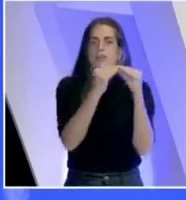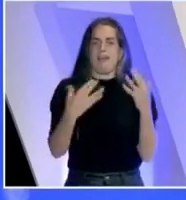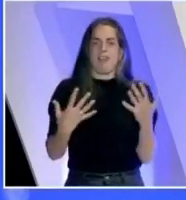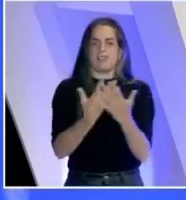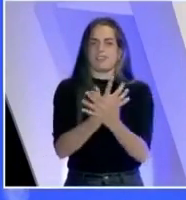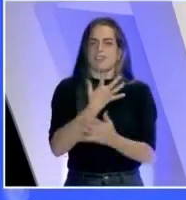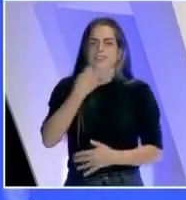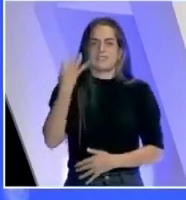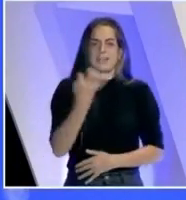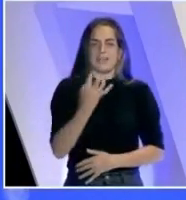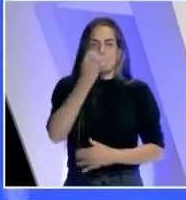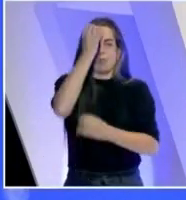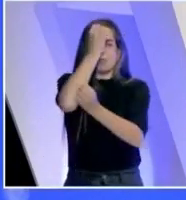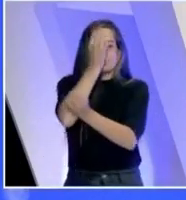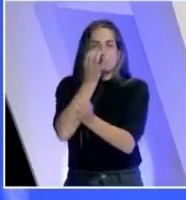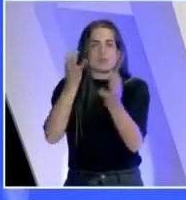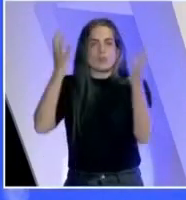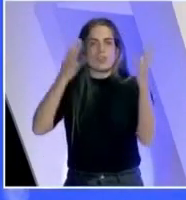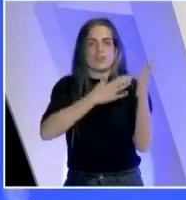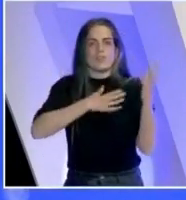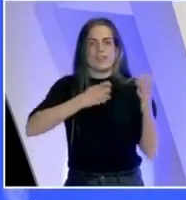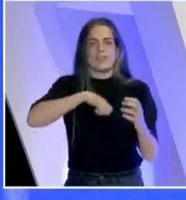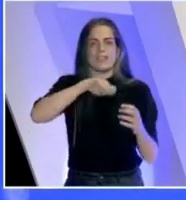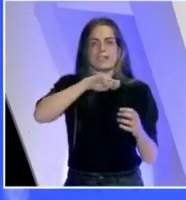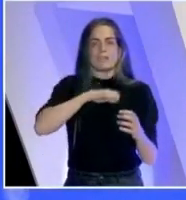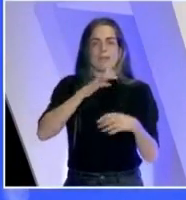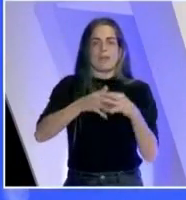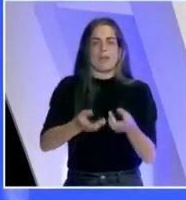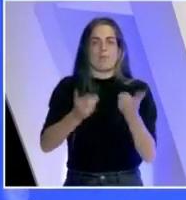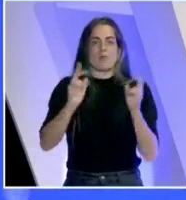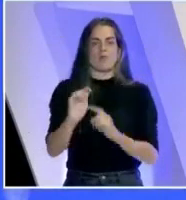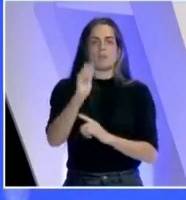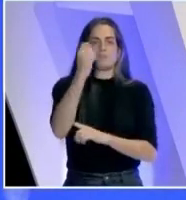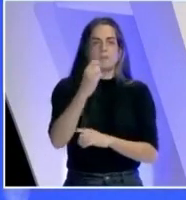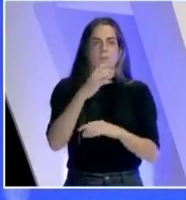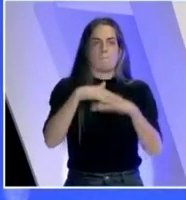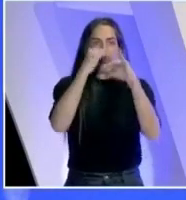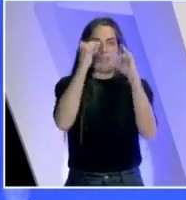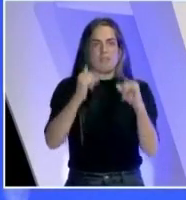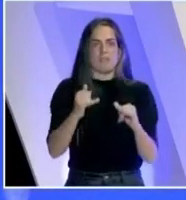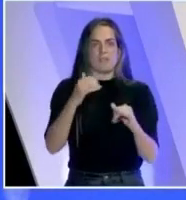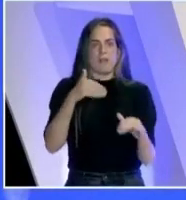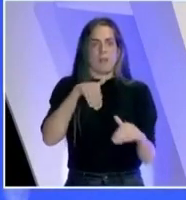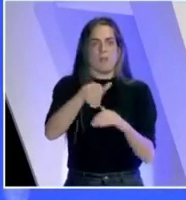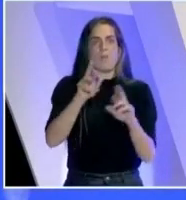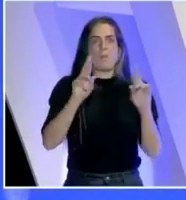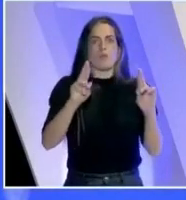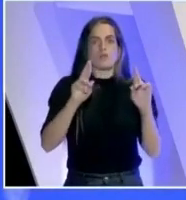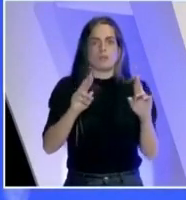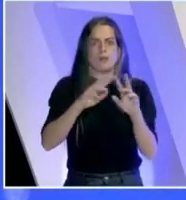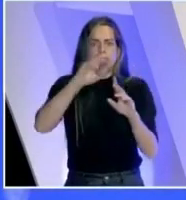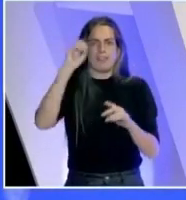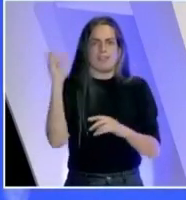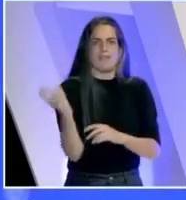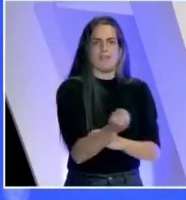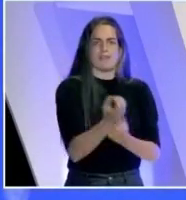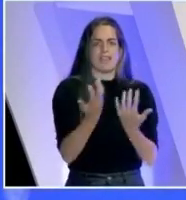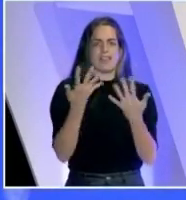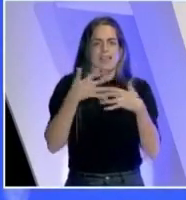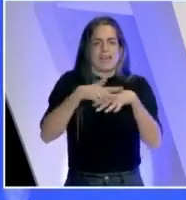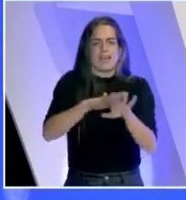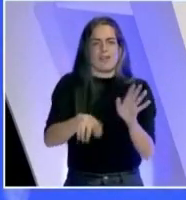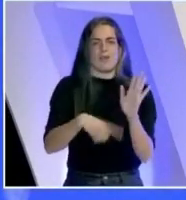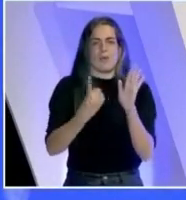ellas, y era el sueño de alcanzar una España democrática, pacífica, próspera, diversa, plenamente integrada en